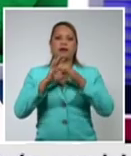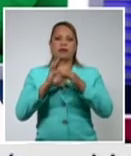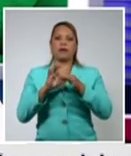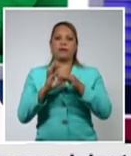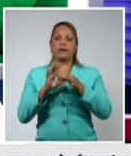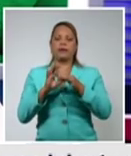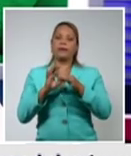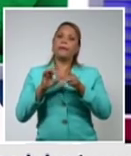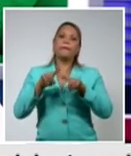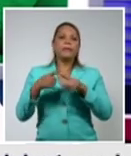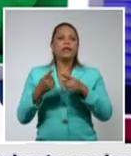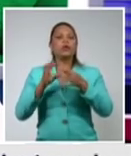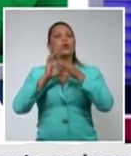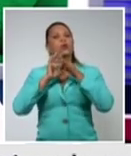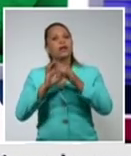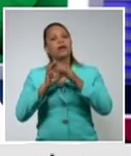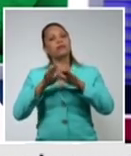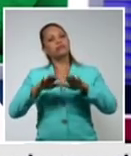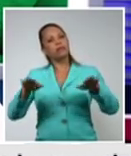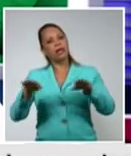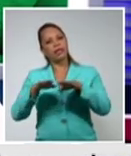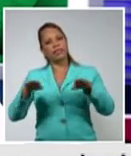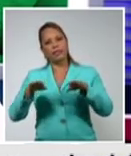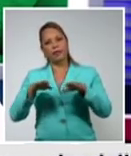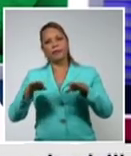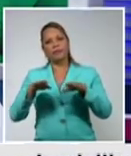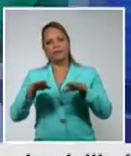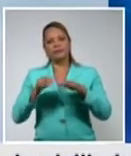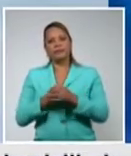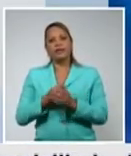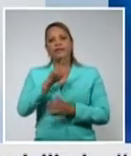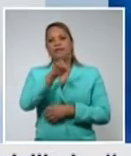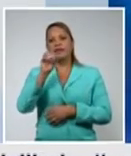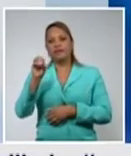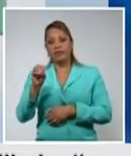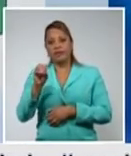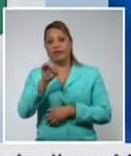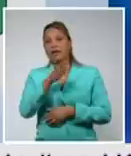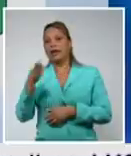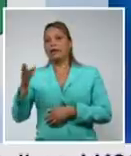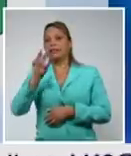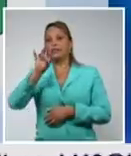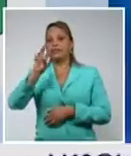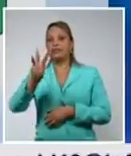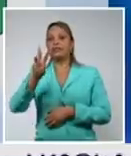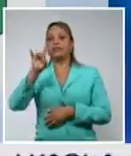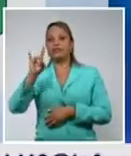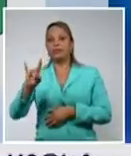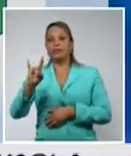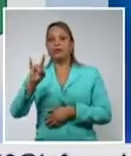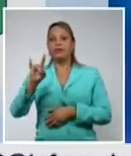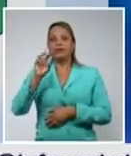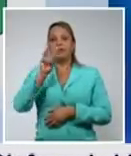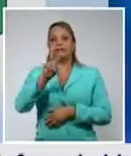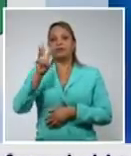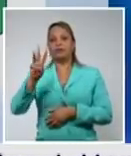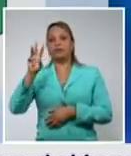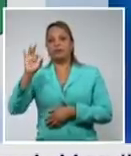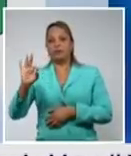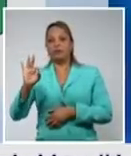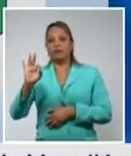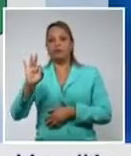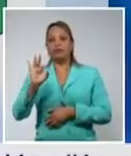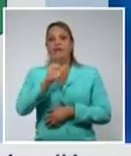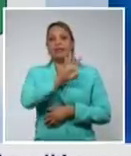grave estable. De 20 a 39 años de edad, 338, de 40 a 59,